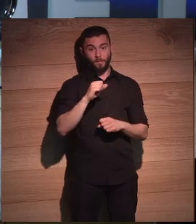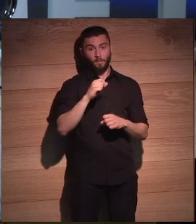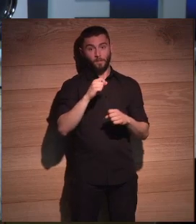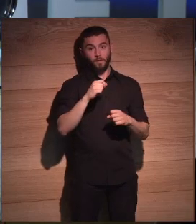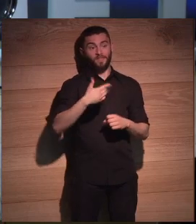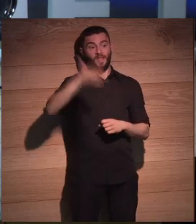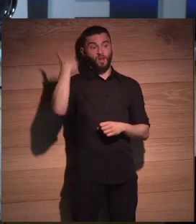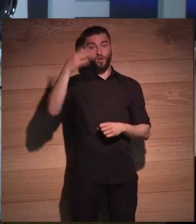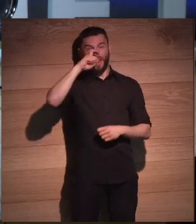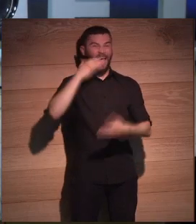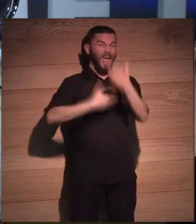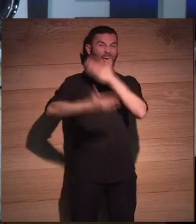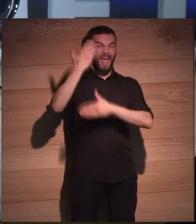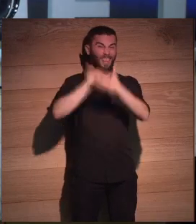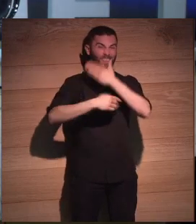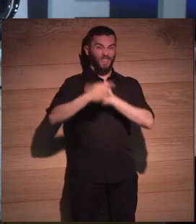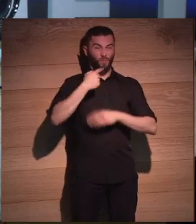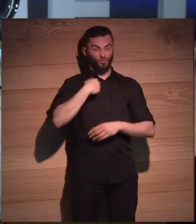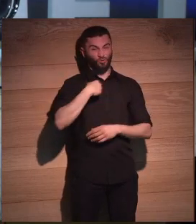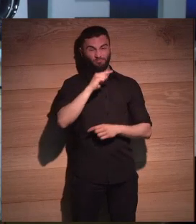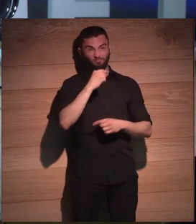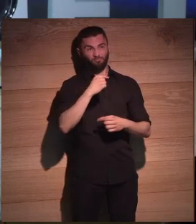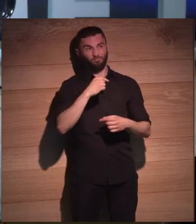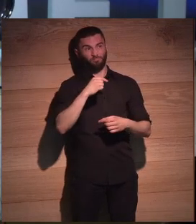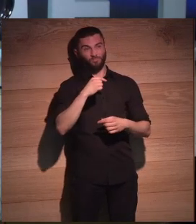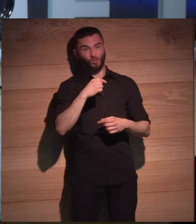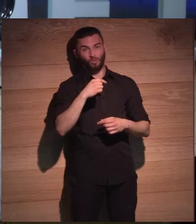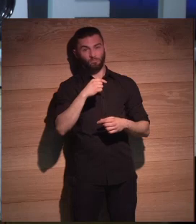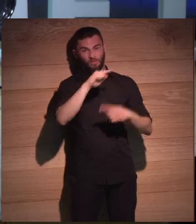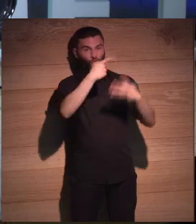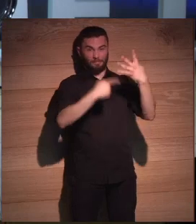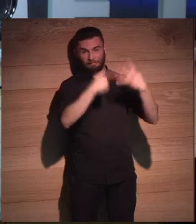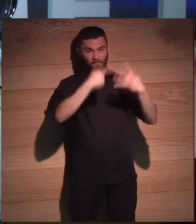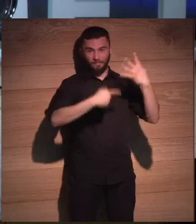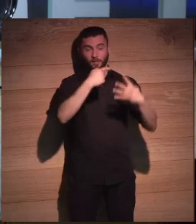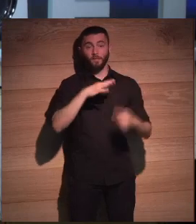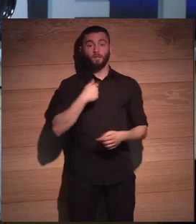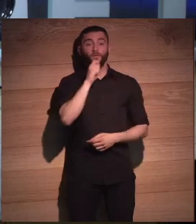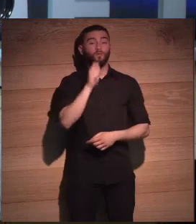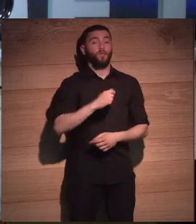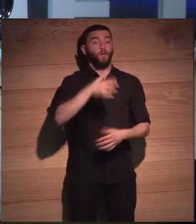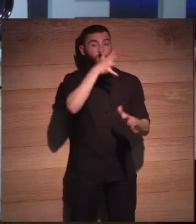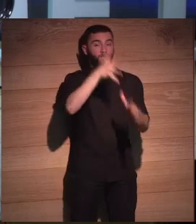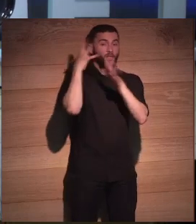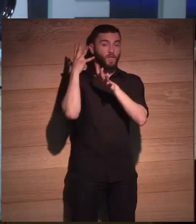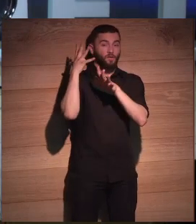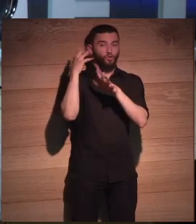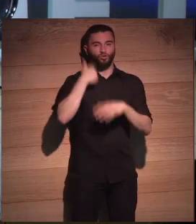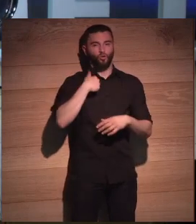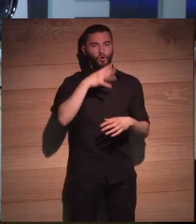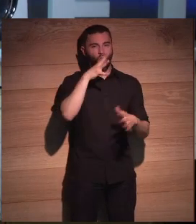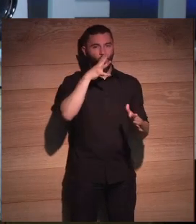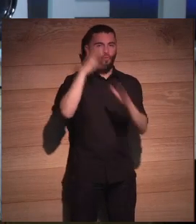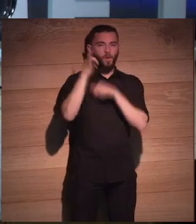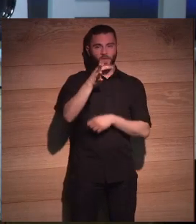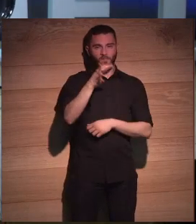los originales, básicamente. La fundación empezó hace 10 años y yo empecé hace 9, casi 9 y medio. Pero entonces